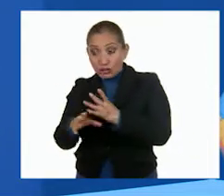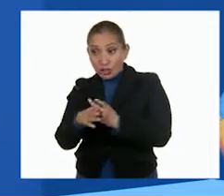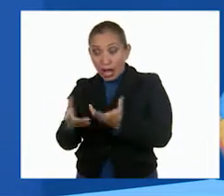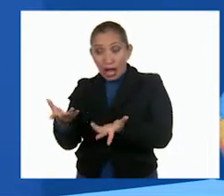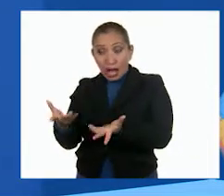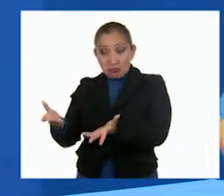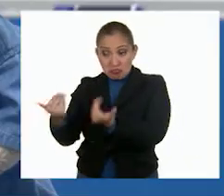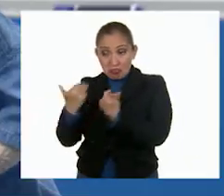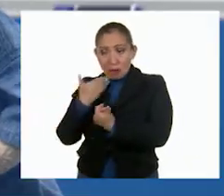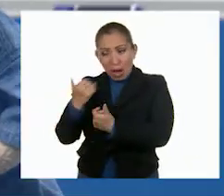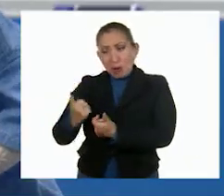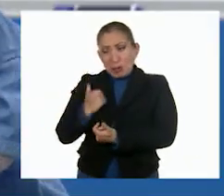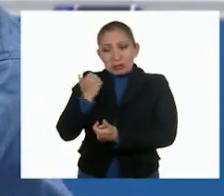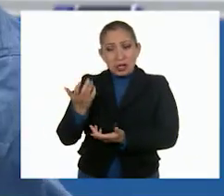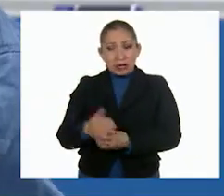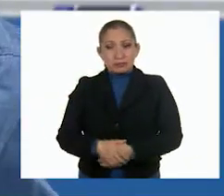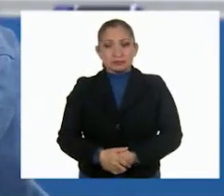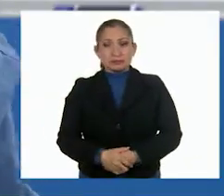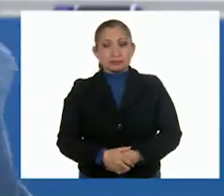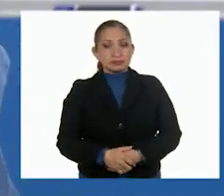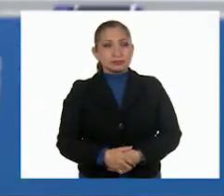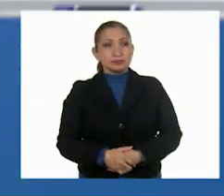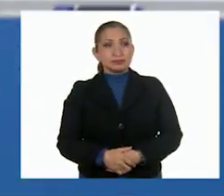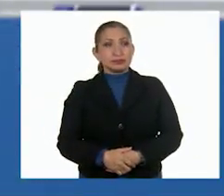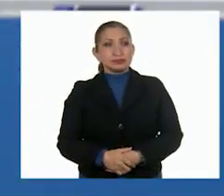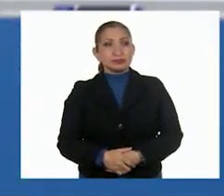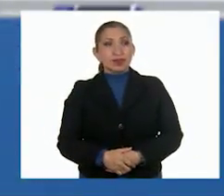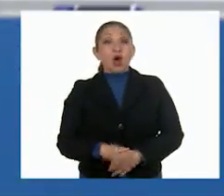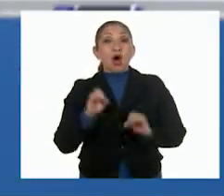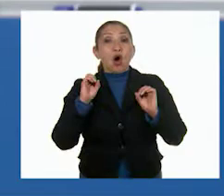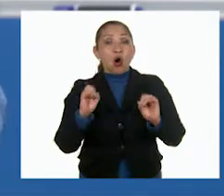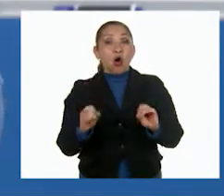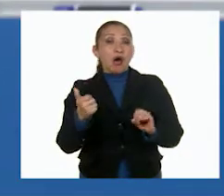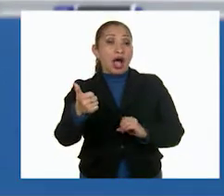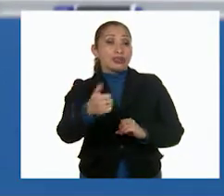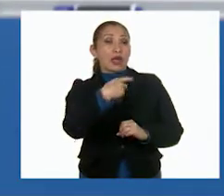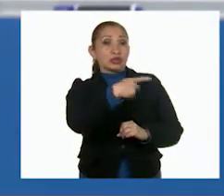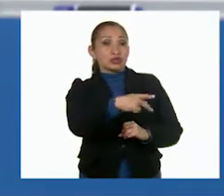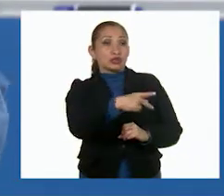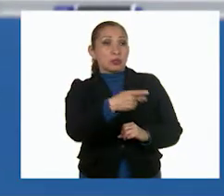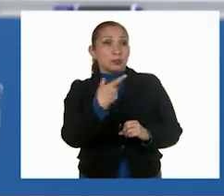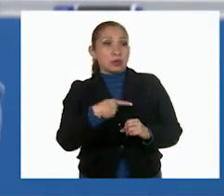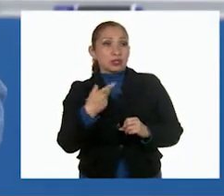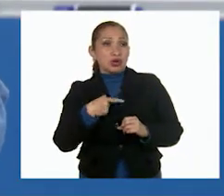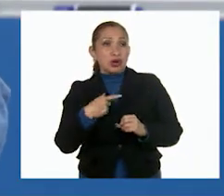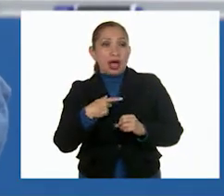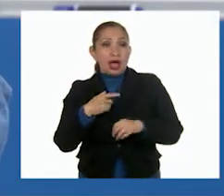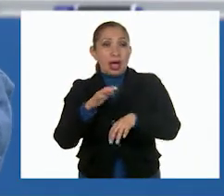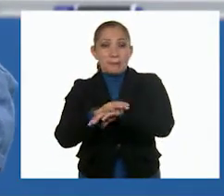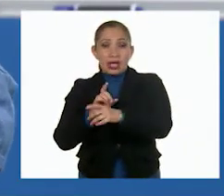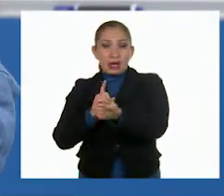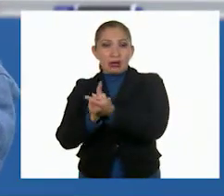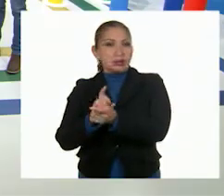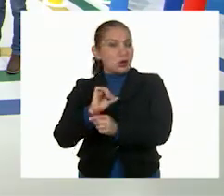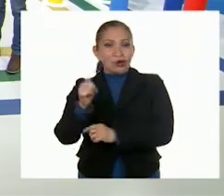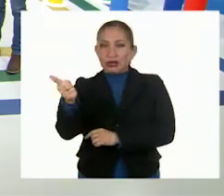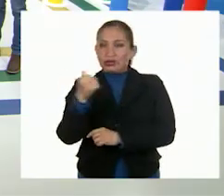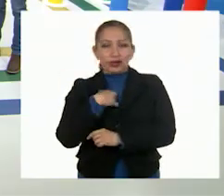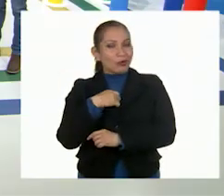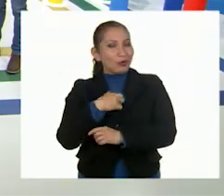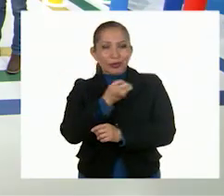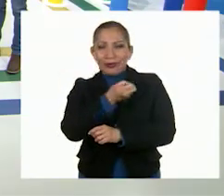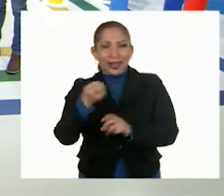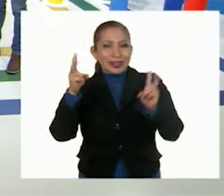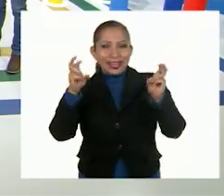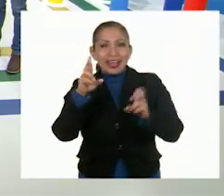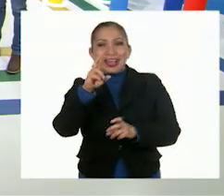idea, Raulito? O que cada quien con su cada cual. Ese ya sería otro